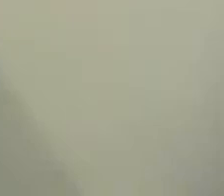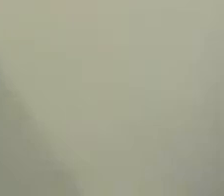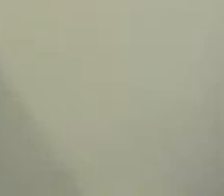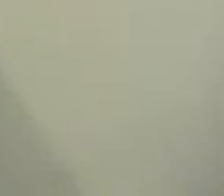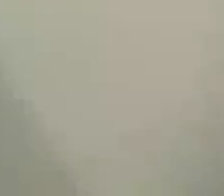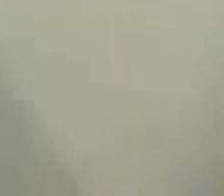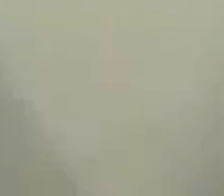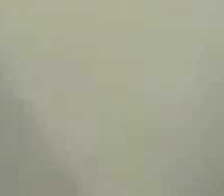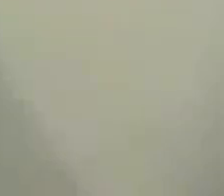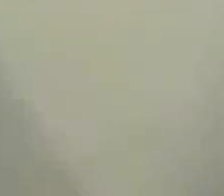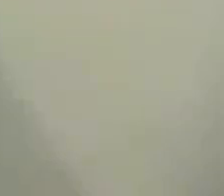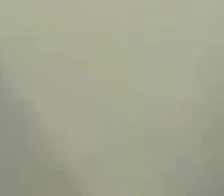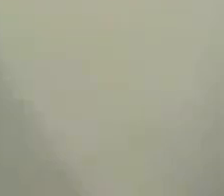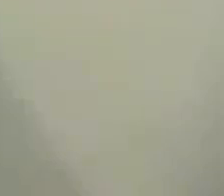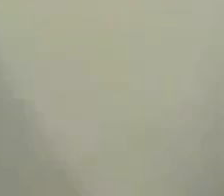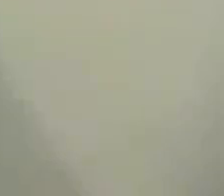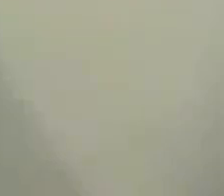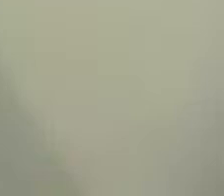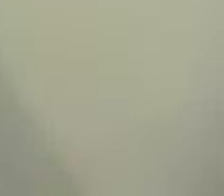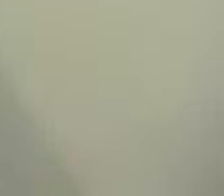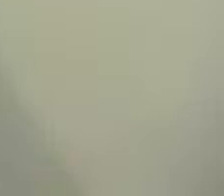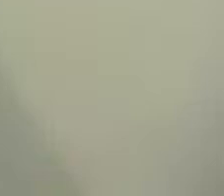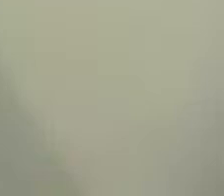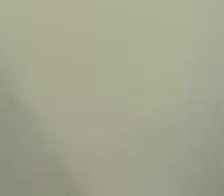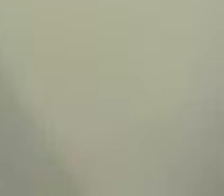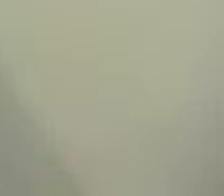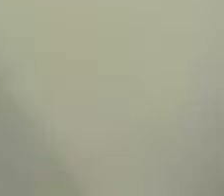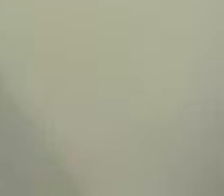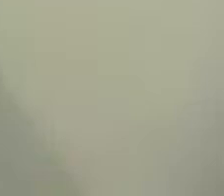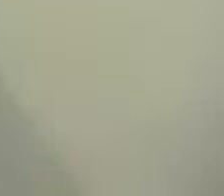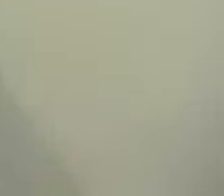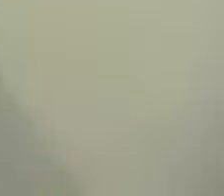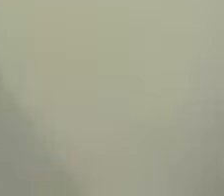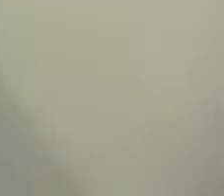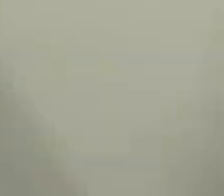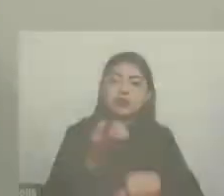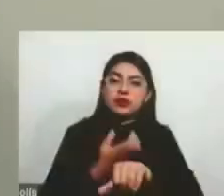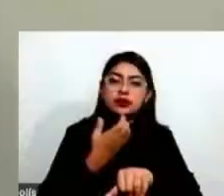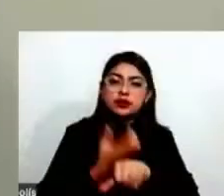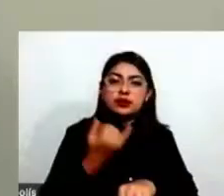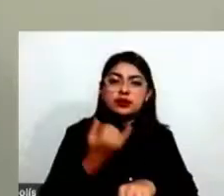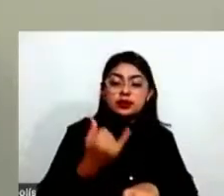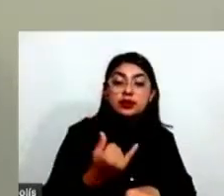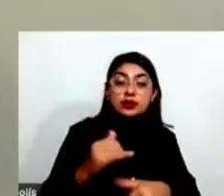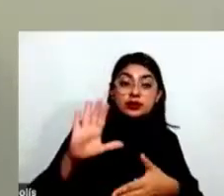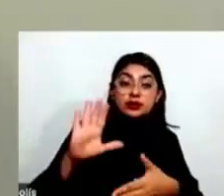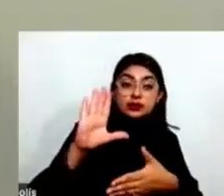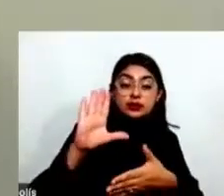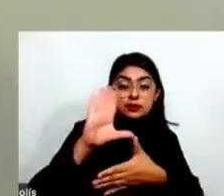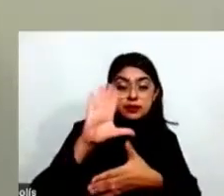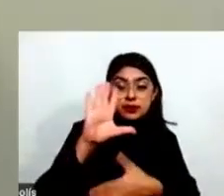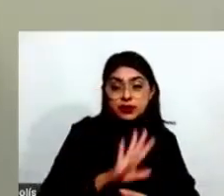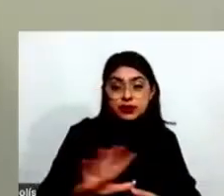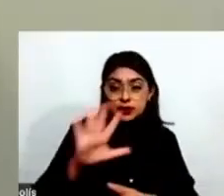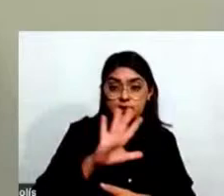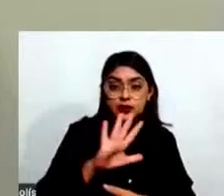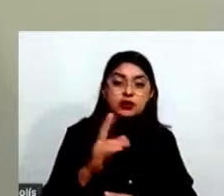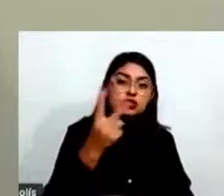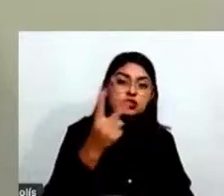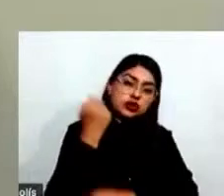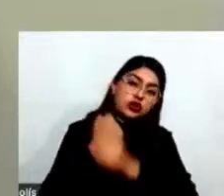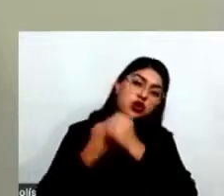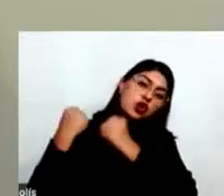bastante éxito, podríamos decir, por los Estados Unidos de América durante más de 2 siglos, una de las garantías más poderosas para